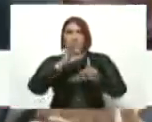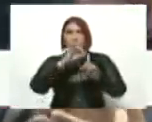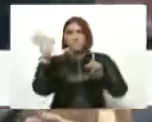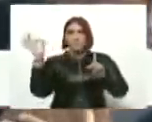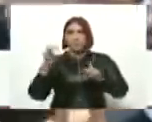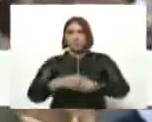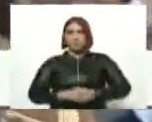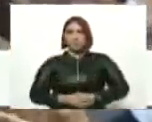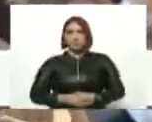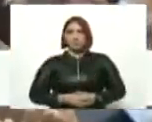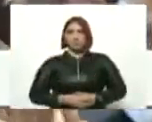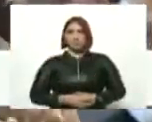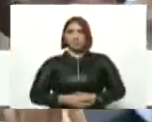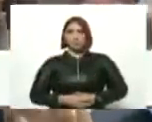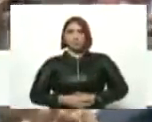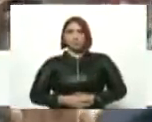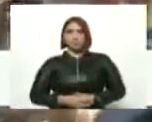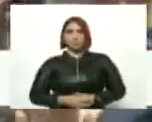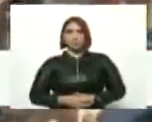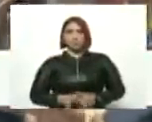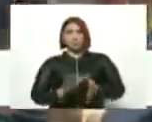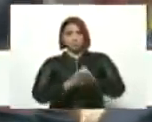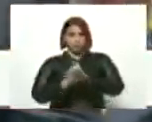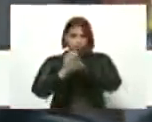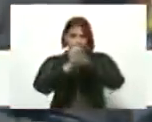usted, compañero, compañero.